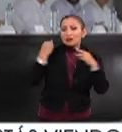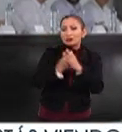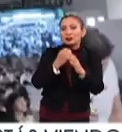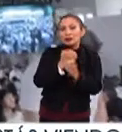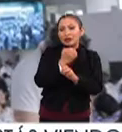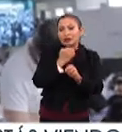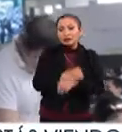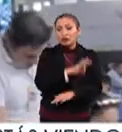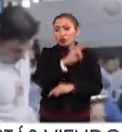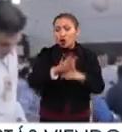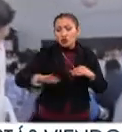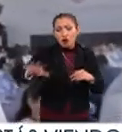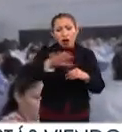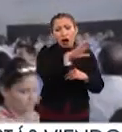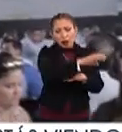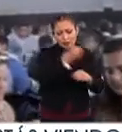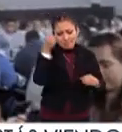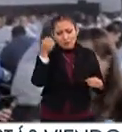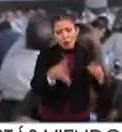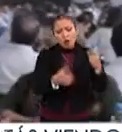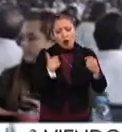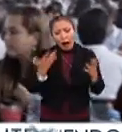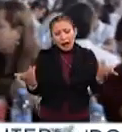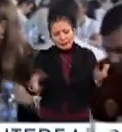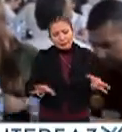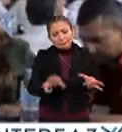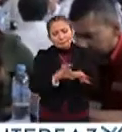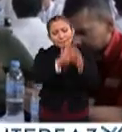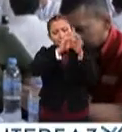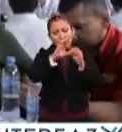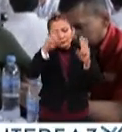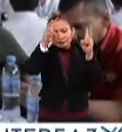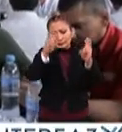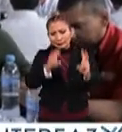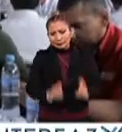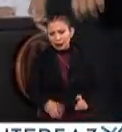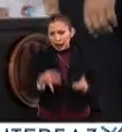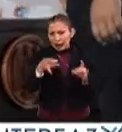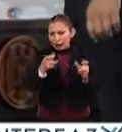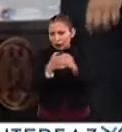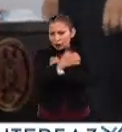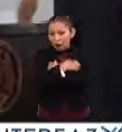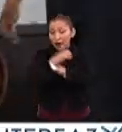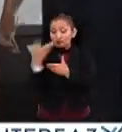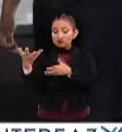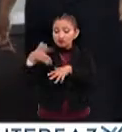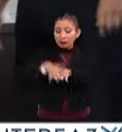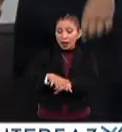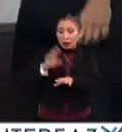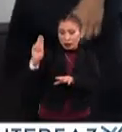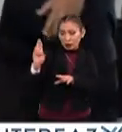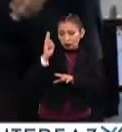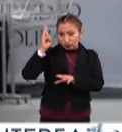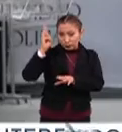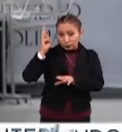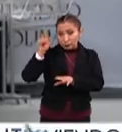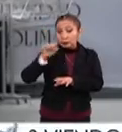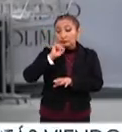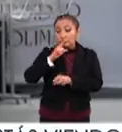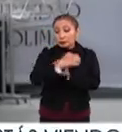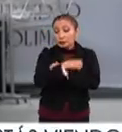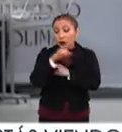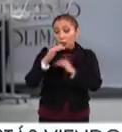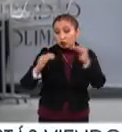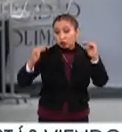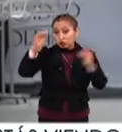estatal. Todos los sectores contribuyen a la construcción de una agenda educativa de calidad, incluyente y universal, y en ello la